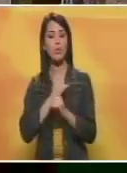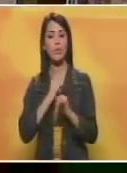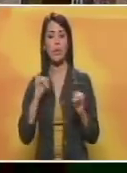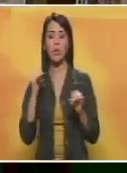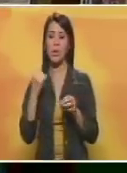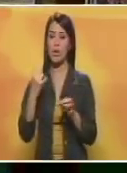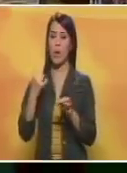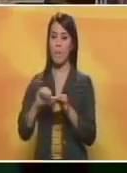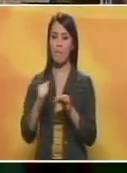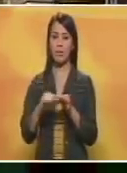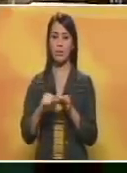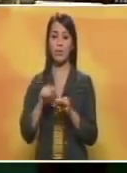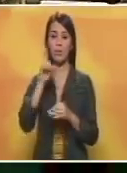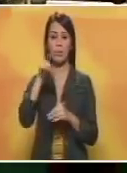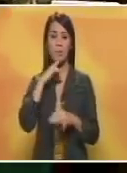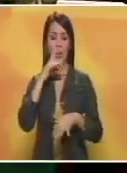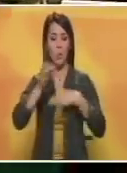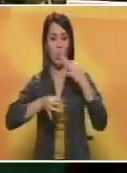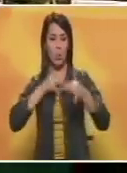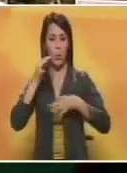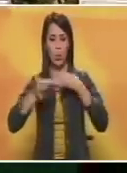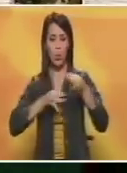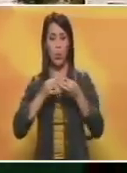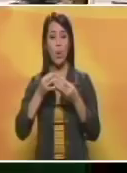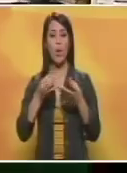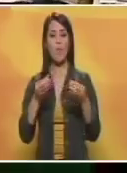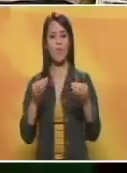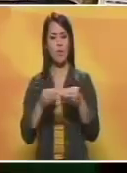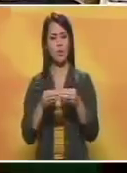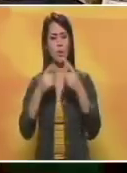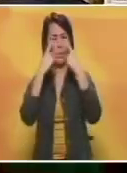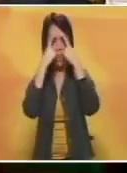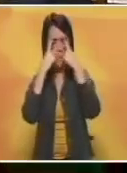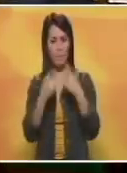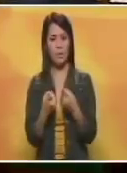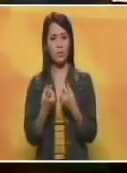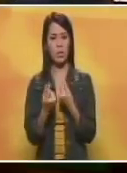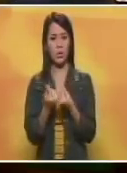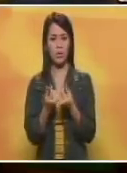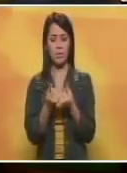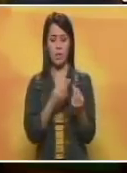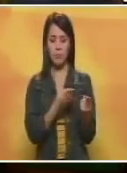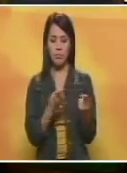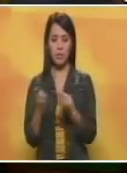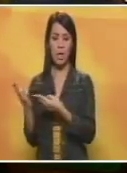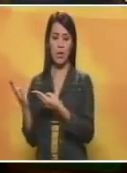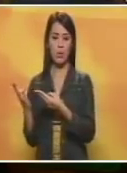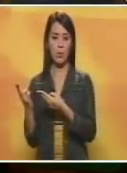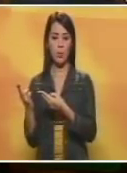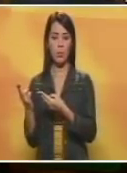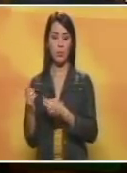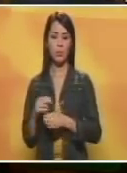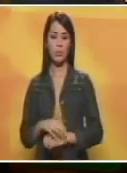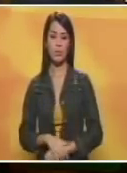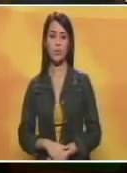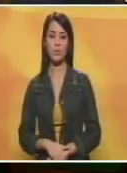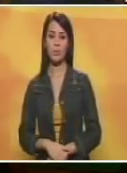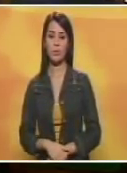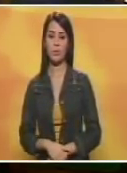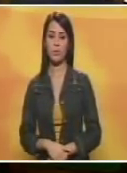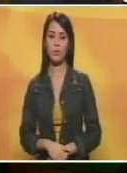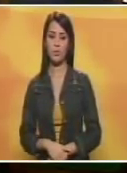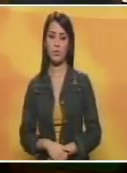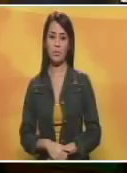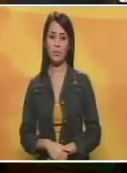una exposición de economistas invitados a esta comisión delegadas preside específicamente en